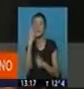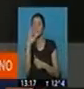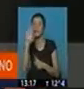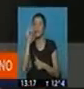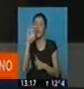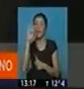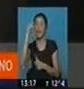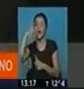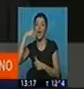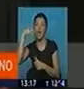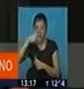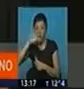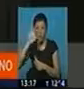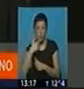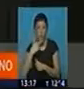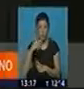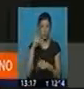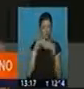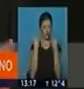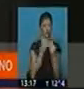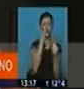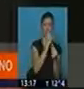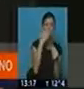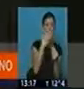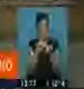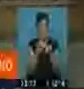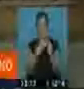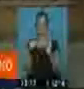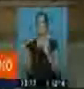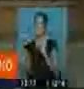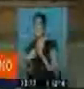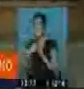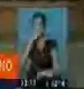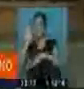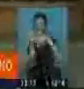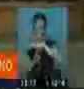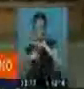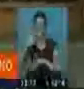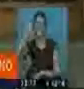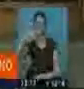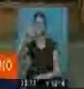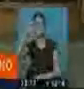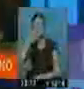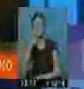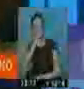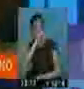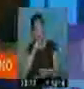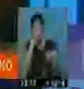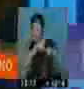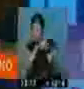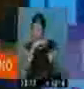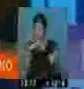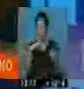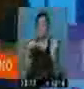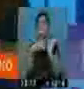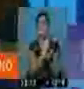son 156 votos, le faltan 20. Con los partidos pequeños dice, sí, alianza con el PP, pero sin Mariano